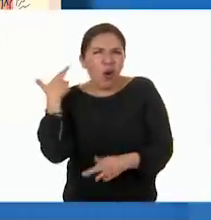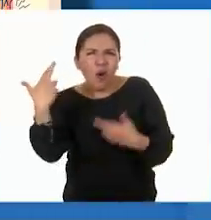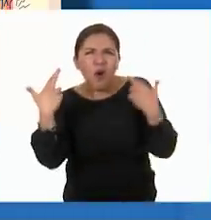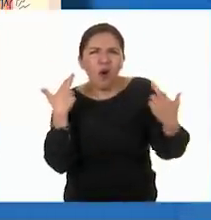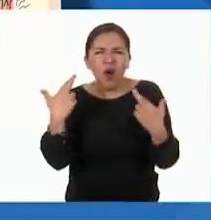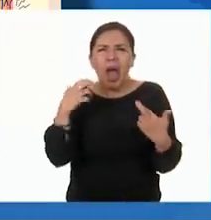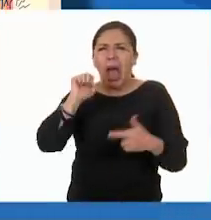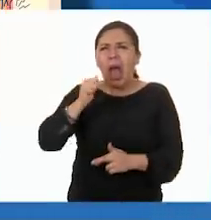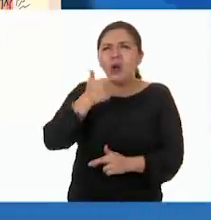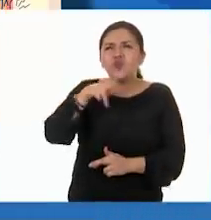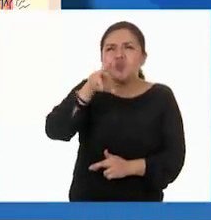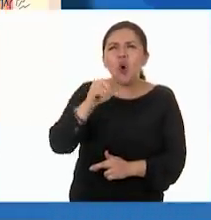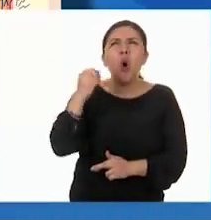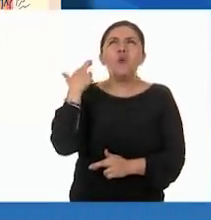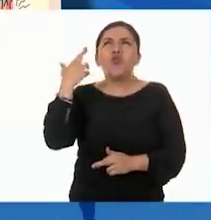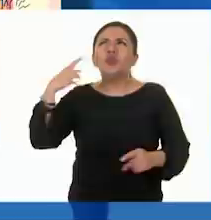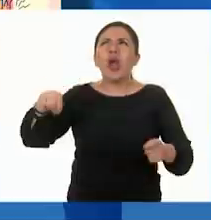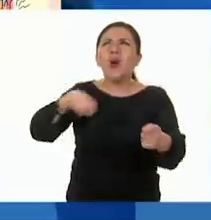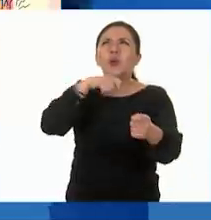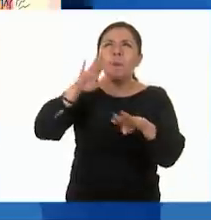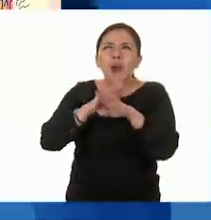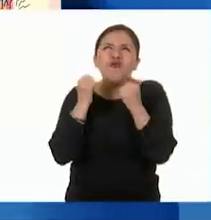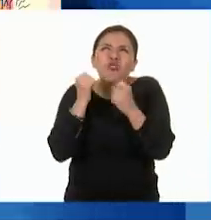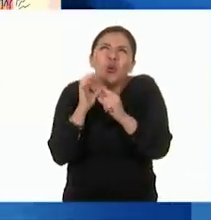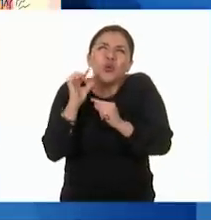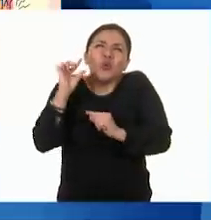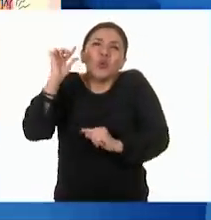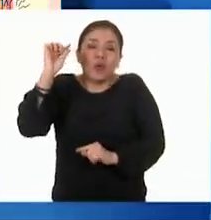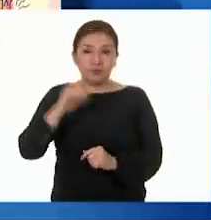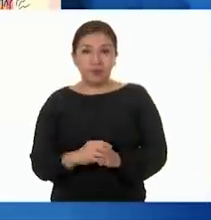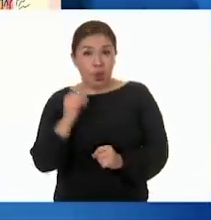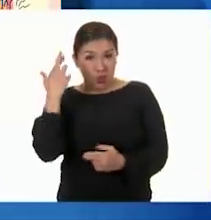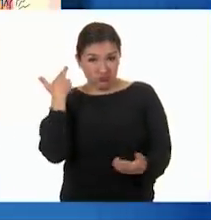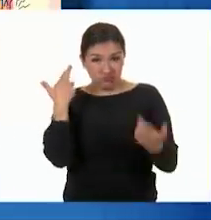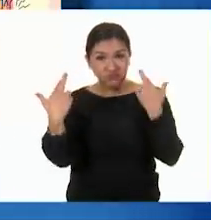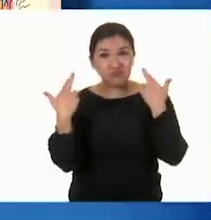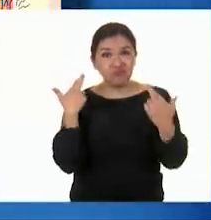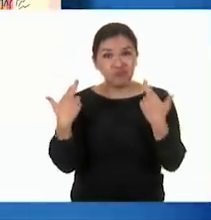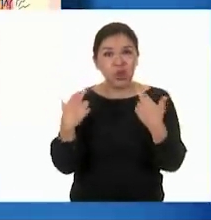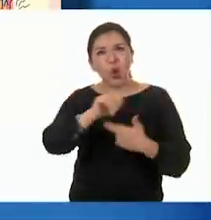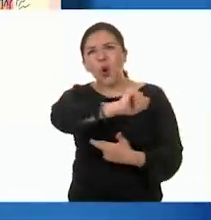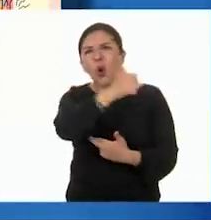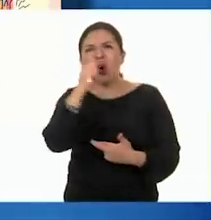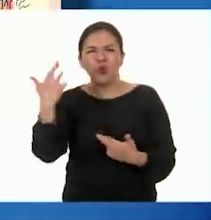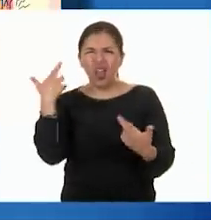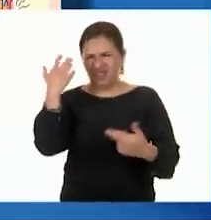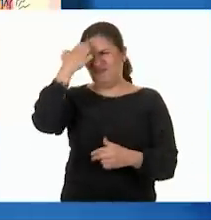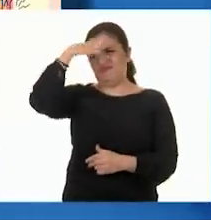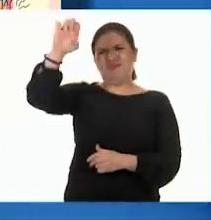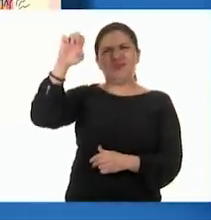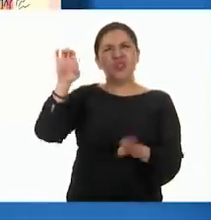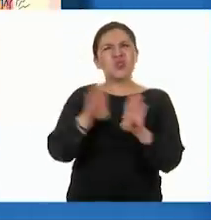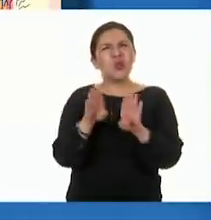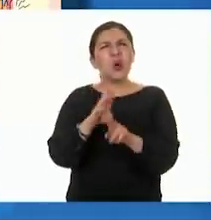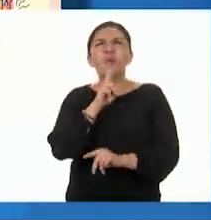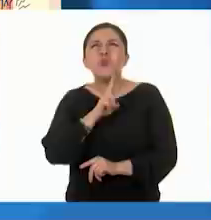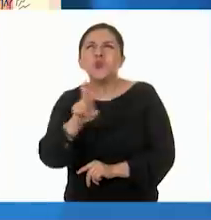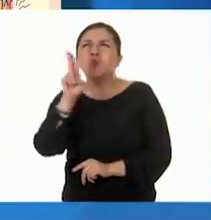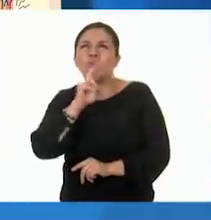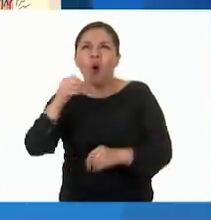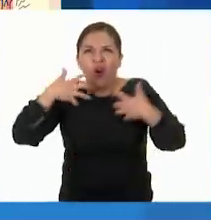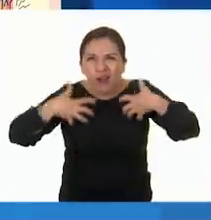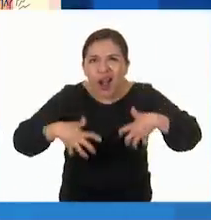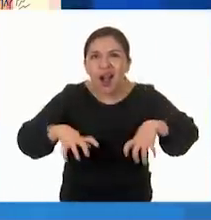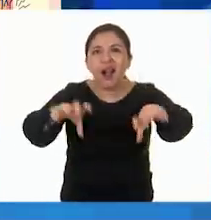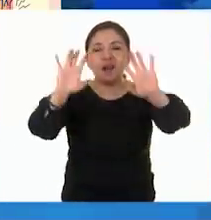sonidos agudos o notas musicales de alta frecuencia. Escuchar zumbidos u otros sonidos extraños, como silbidos o